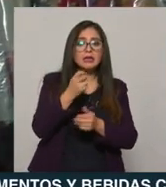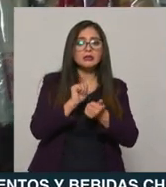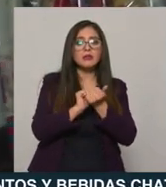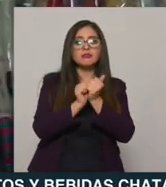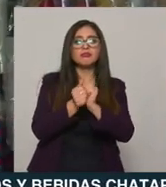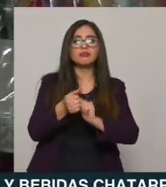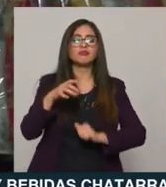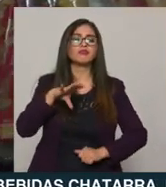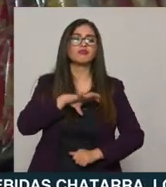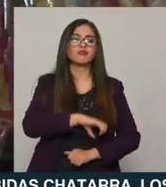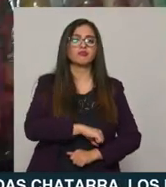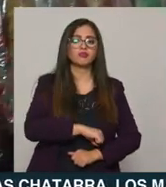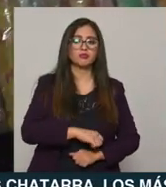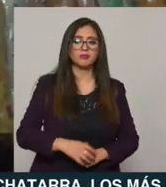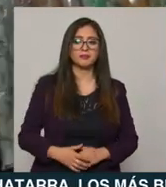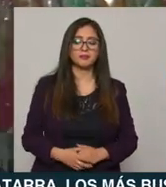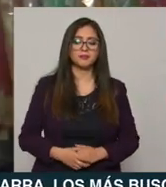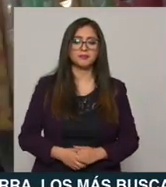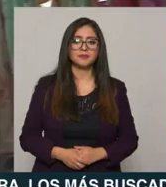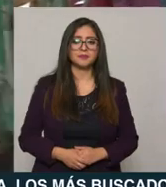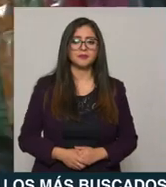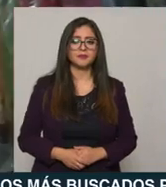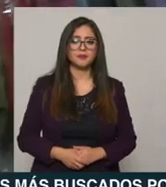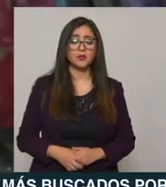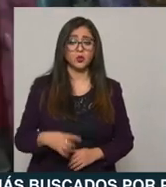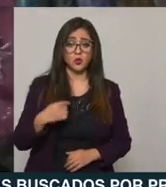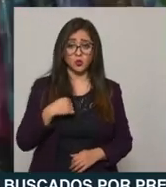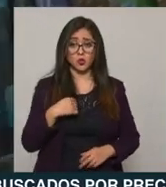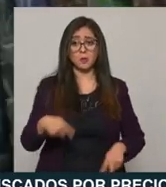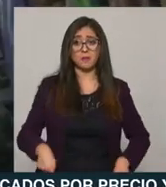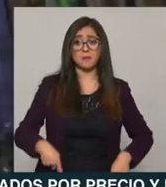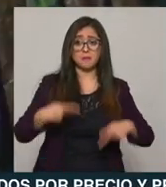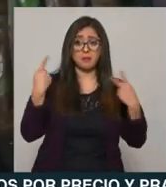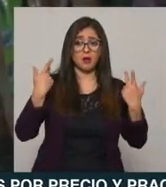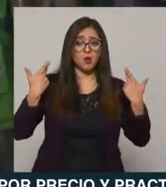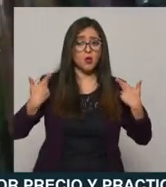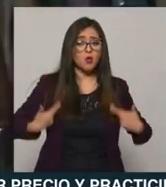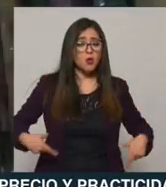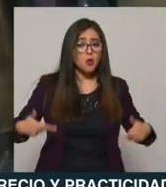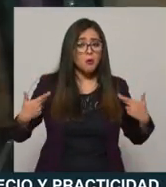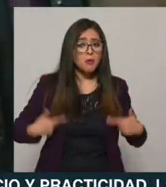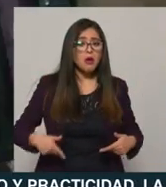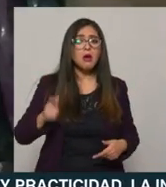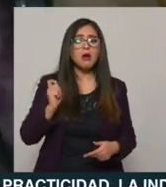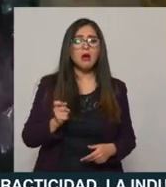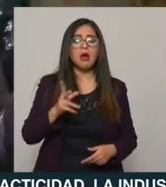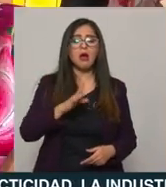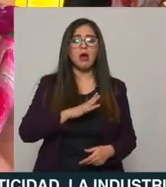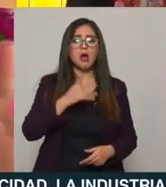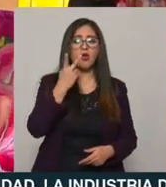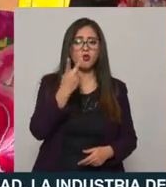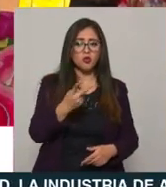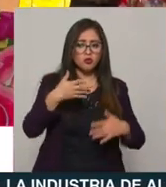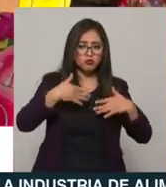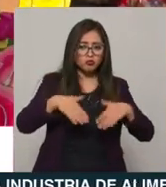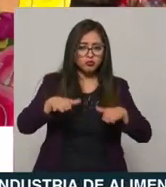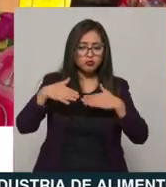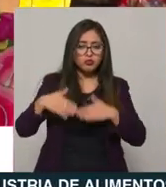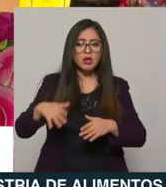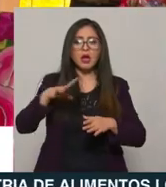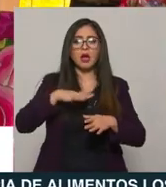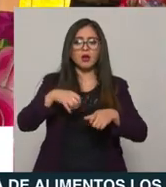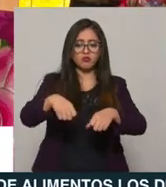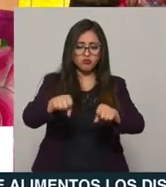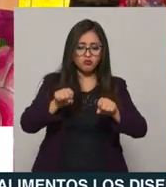hobby. Vas a creer que vendo ropa, de verdad. Tengo mis 2 máquinas, tengo mi bastidor, tengo